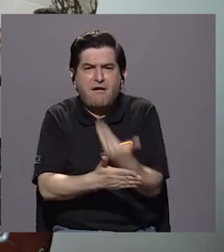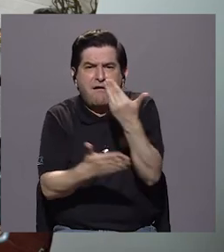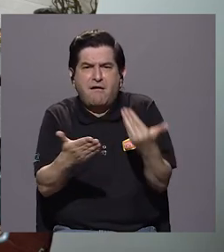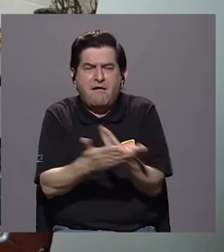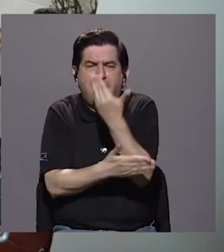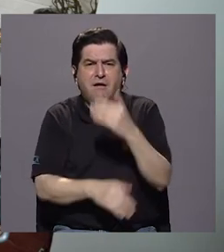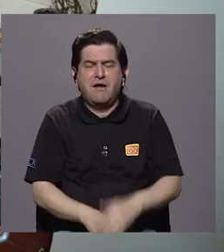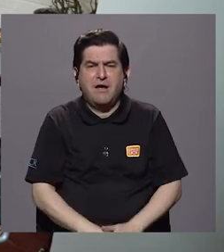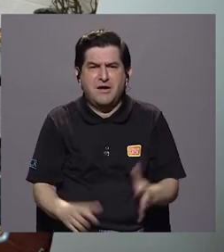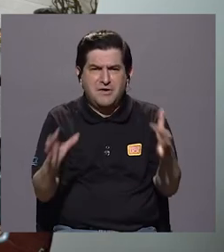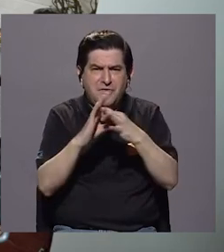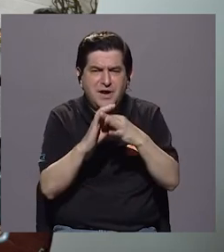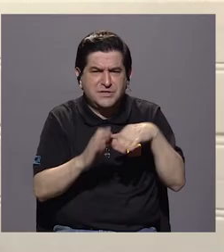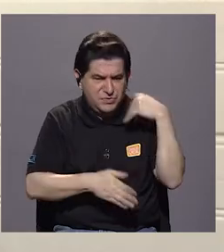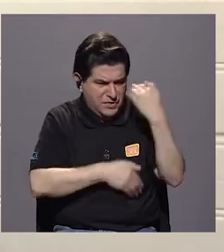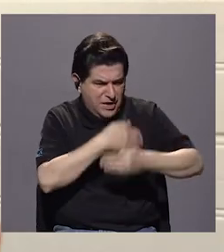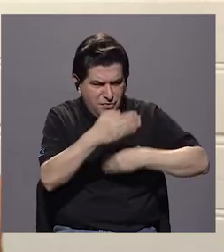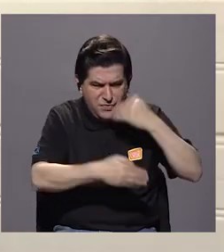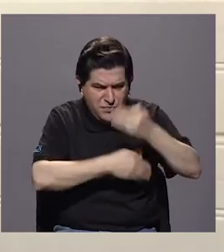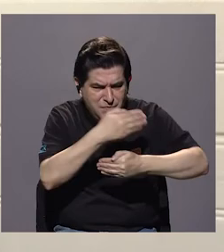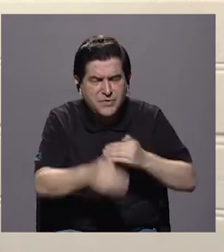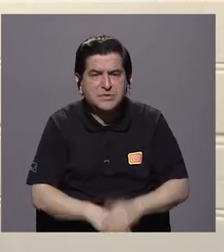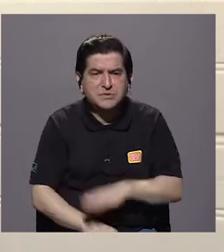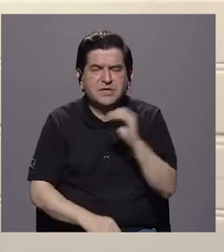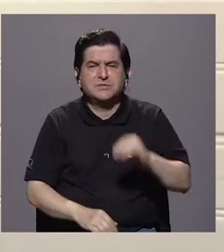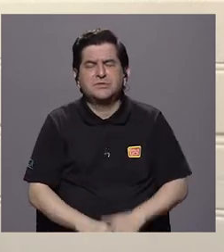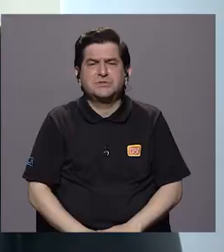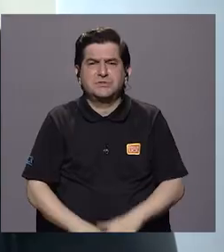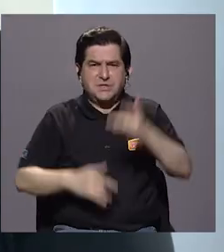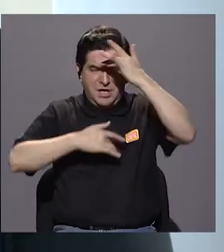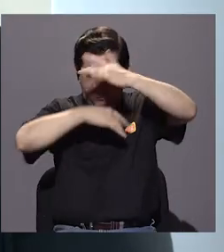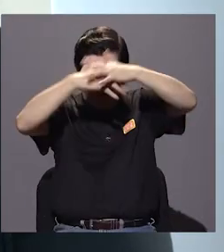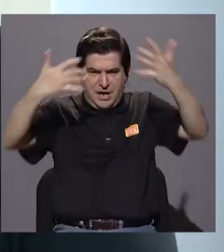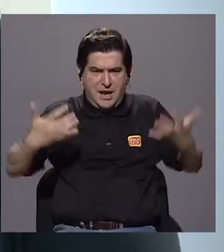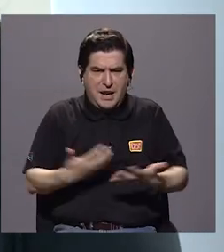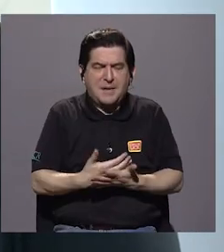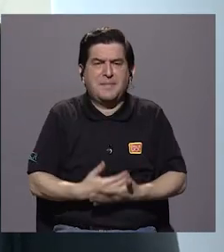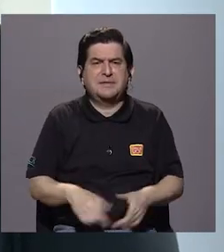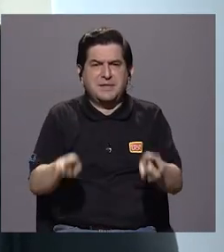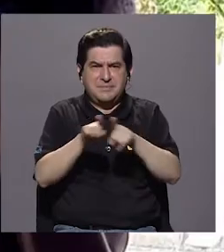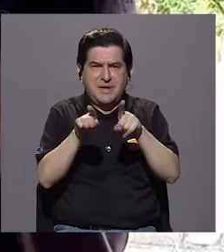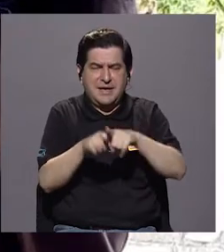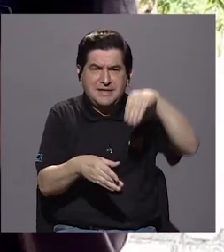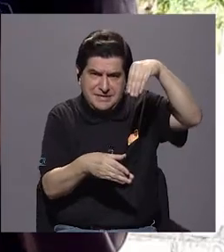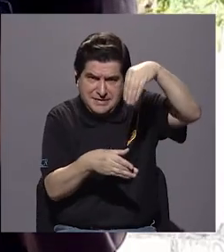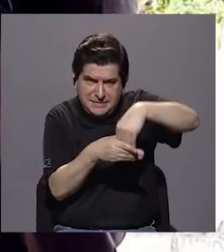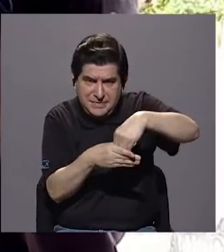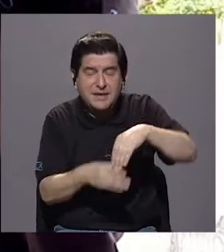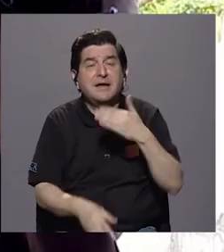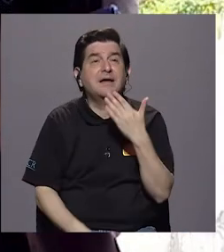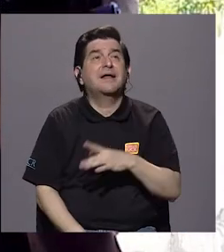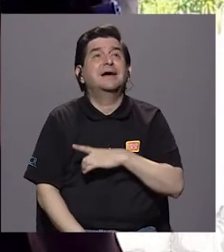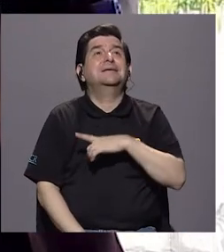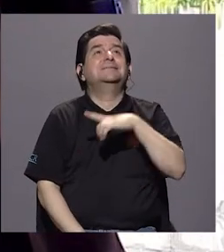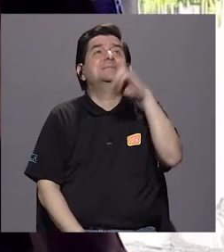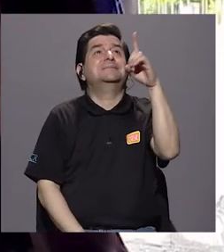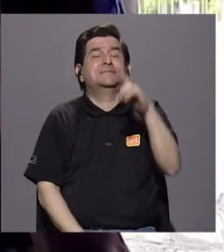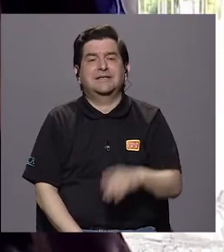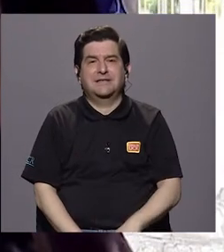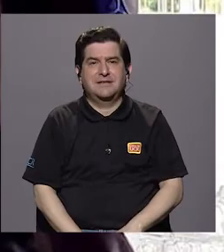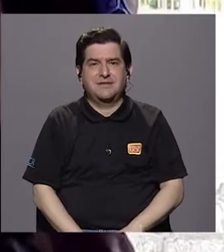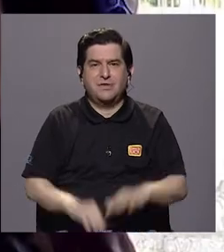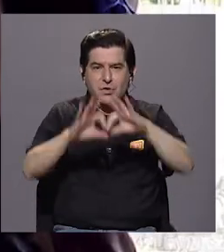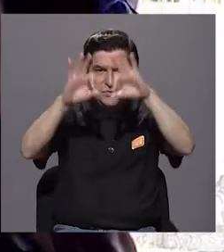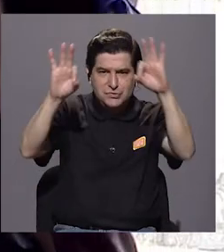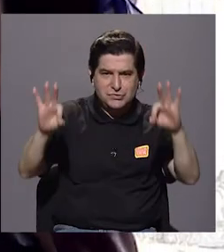con los protocolos y la pandemia que nos atraviesa. Gracias a Dios, por la imagen y